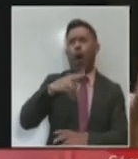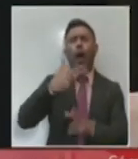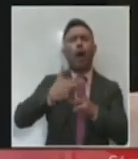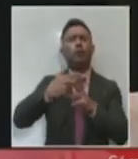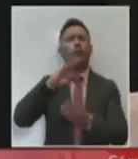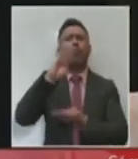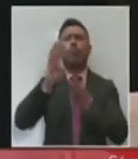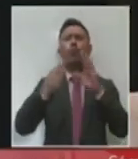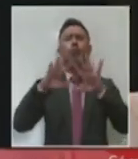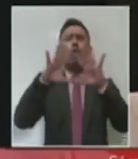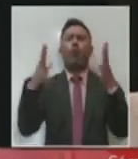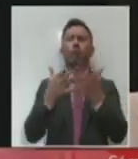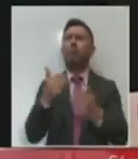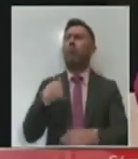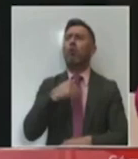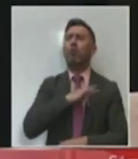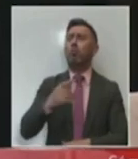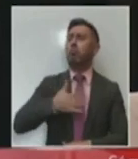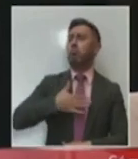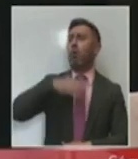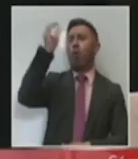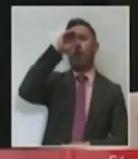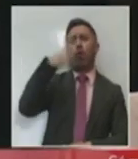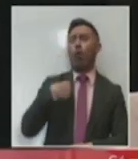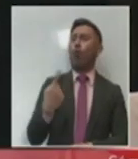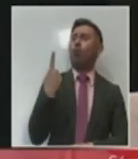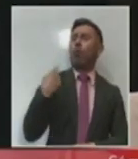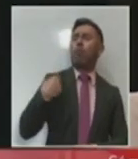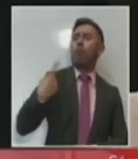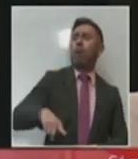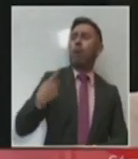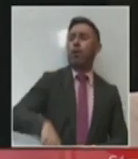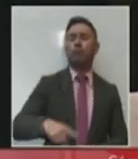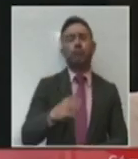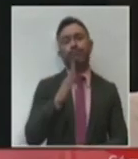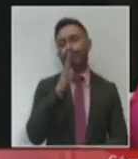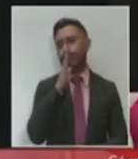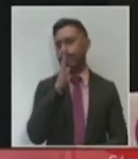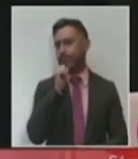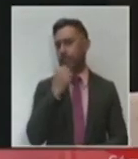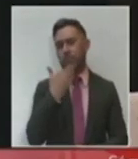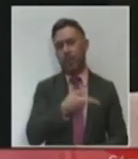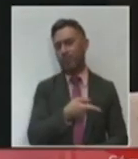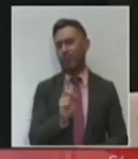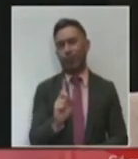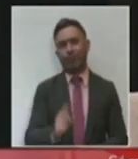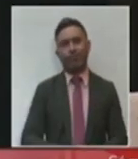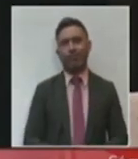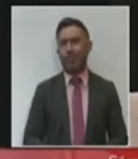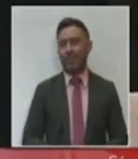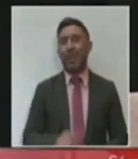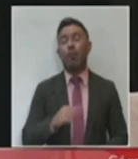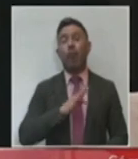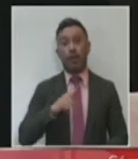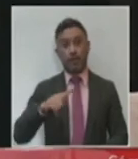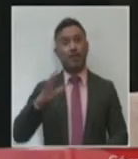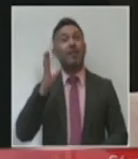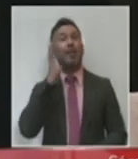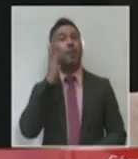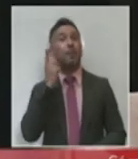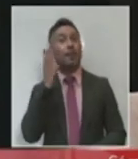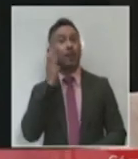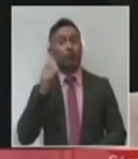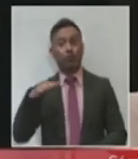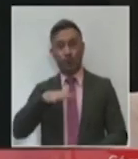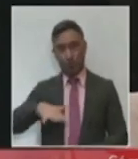tendríamos que buscar desde el Poder Legislativo es ocupar todas las herramientas posibles